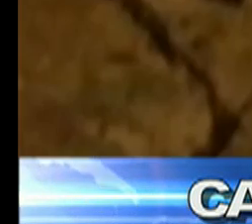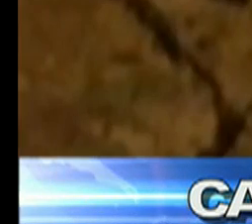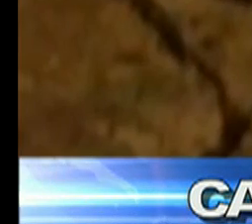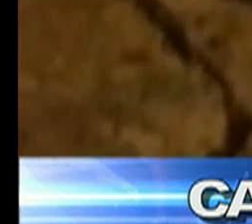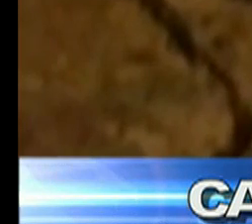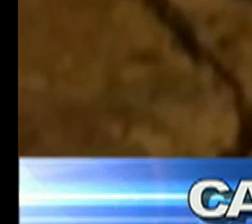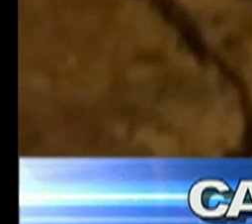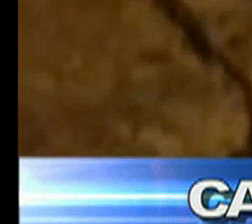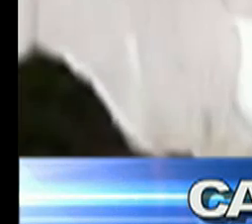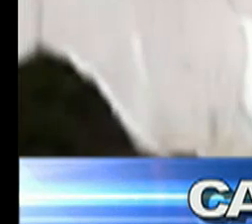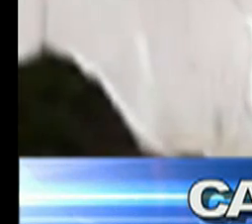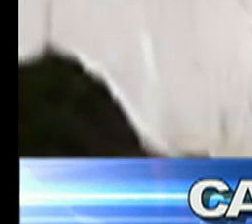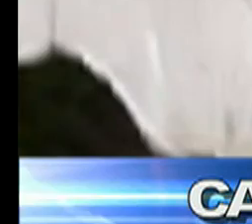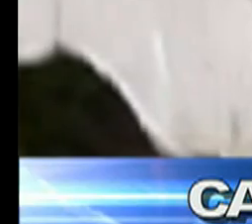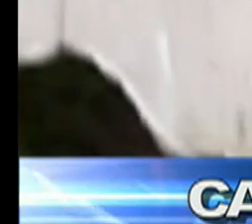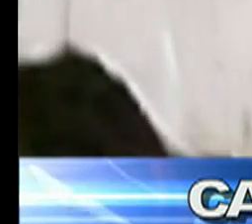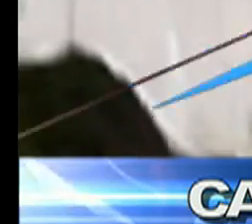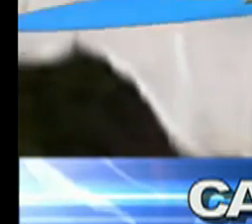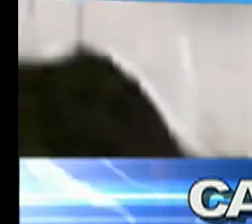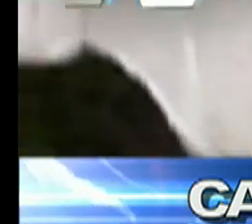la madrugada.